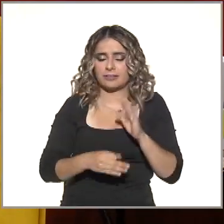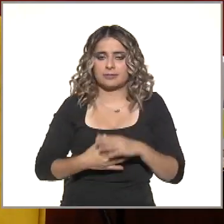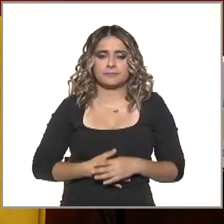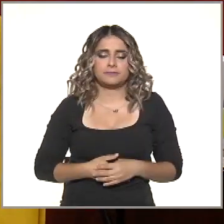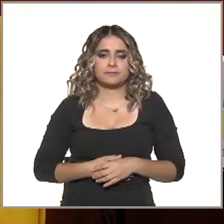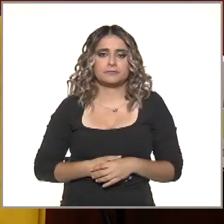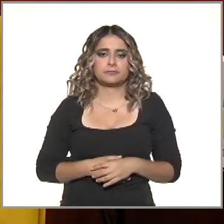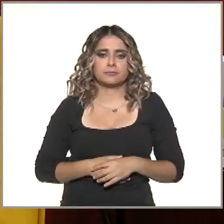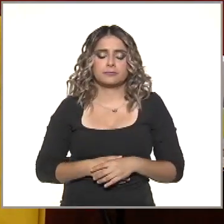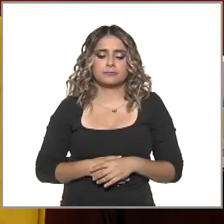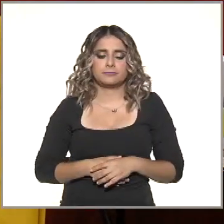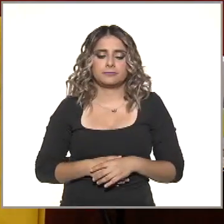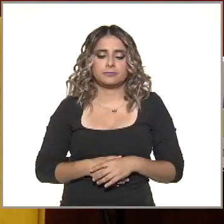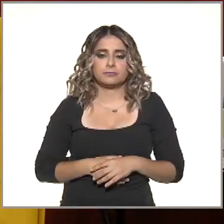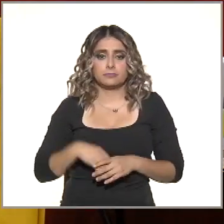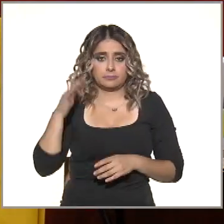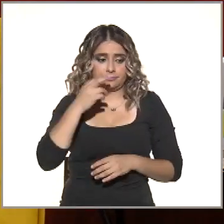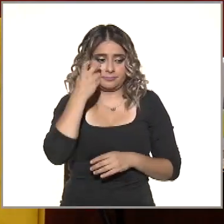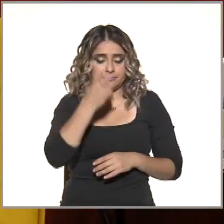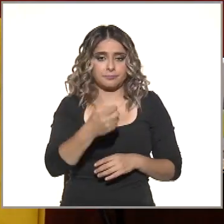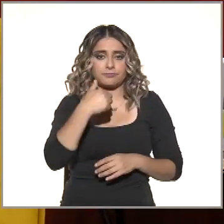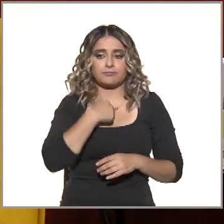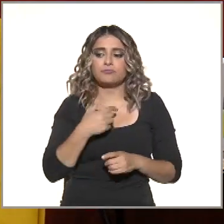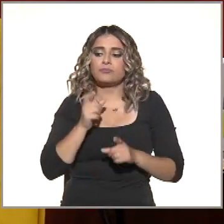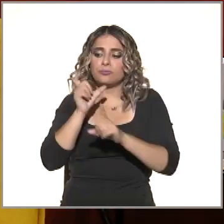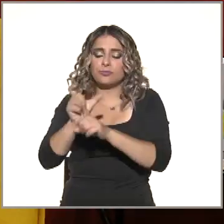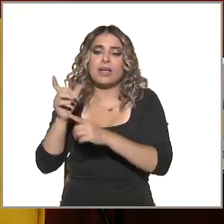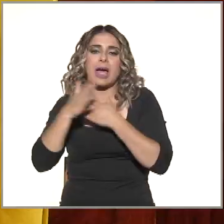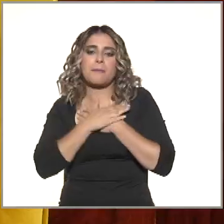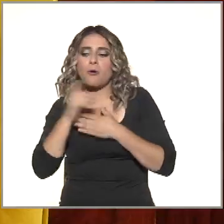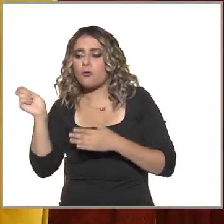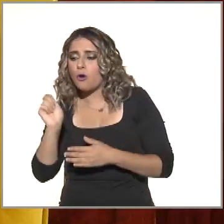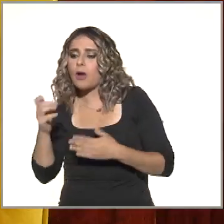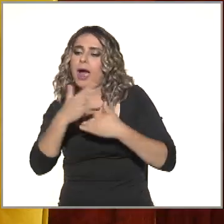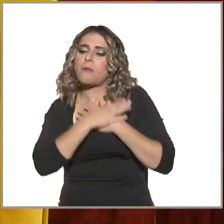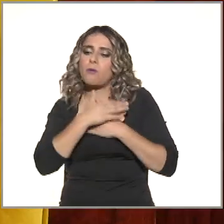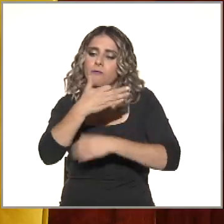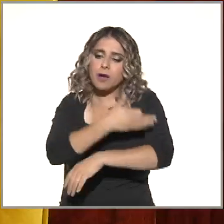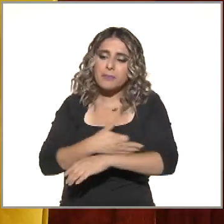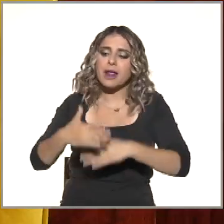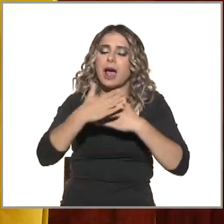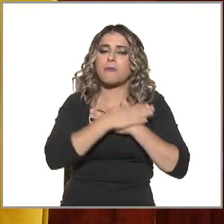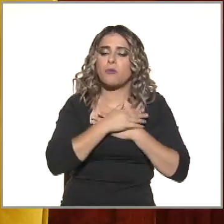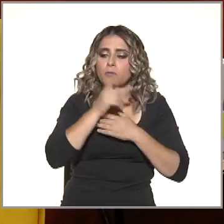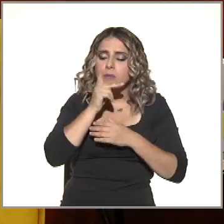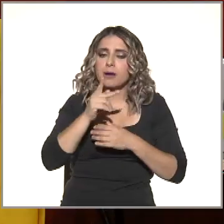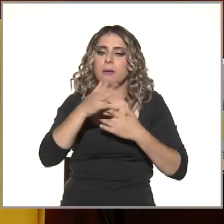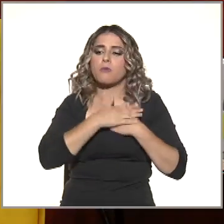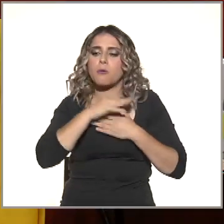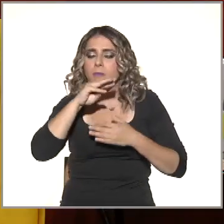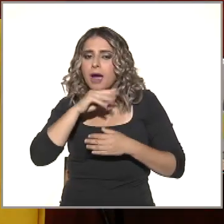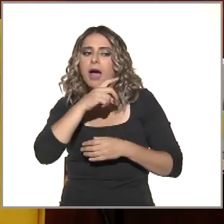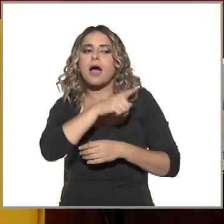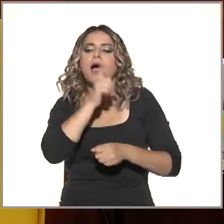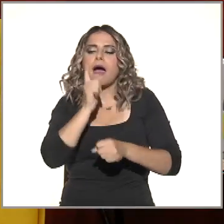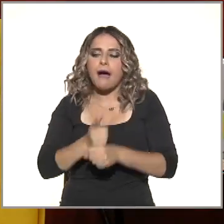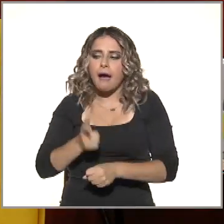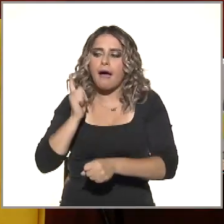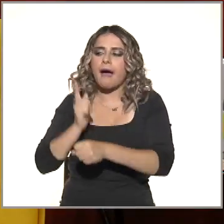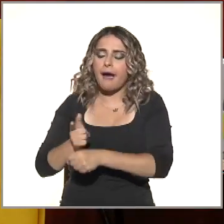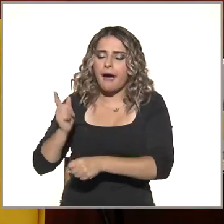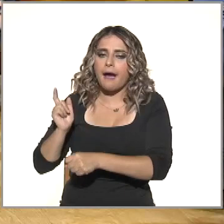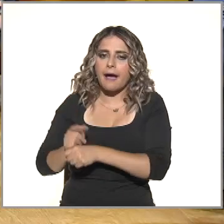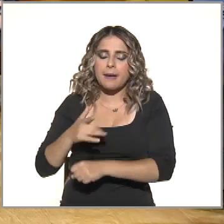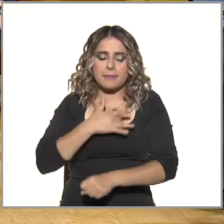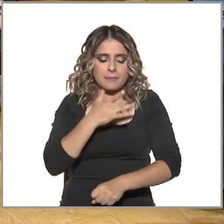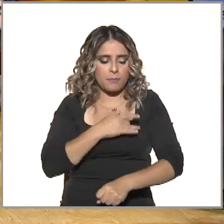cierto momento ponerles nombre nos ayuda. Porque en ese momento identificamos la emoción. Y entonces no